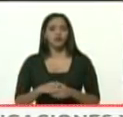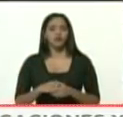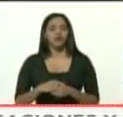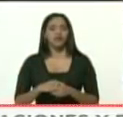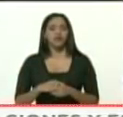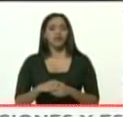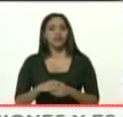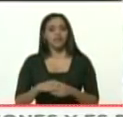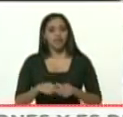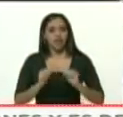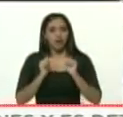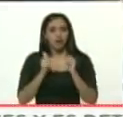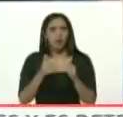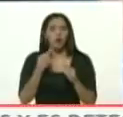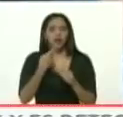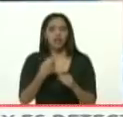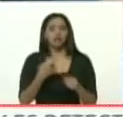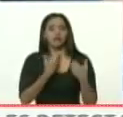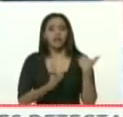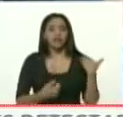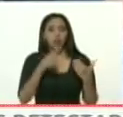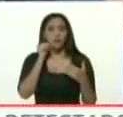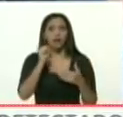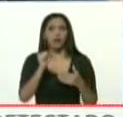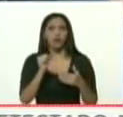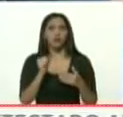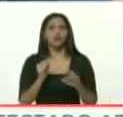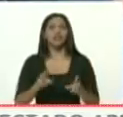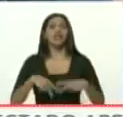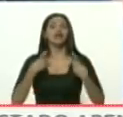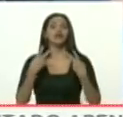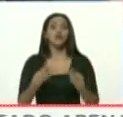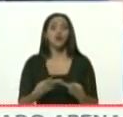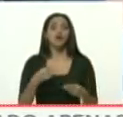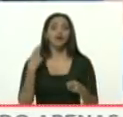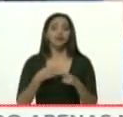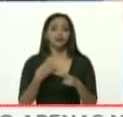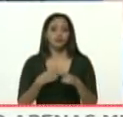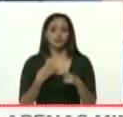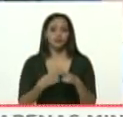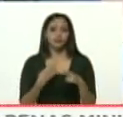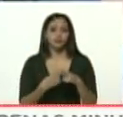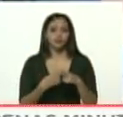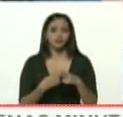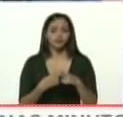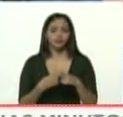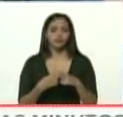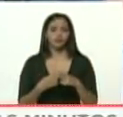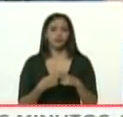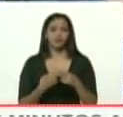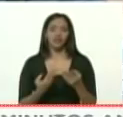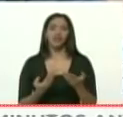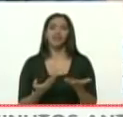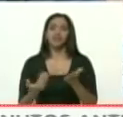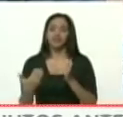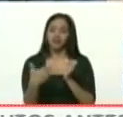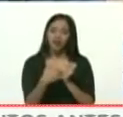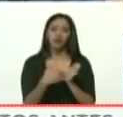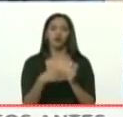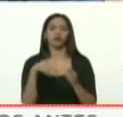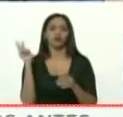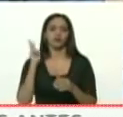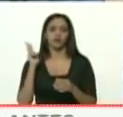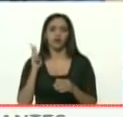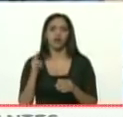partiendo, como lo ha dicho el presidente Nicolás Maduro, de las nuevas amenazas que se ciñen con la República. Hemos